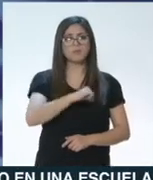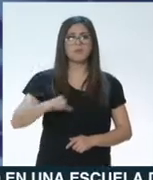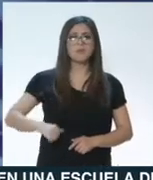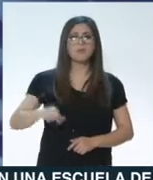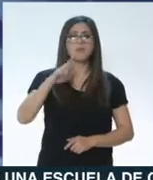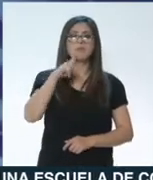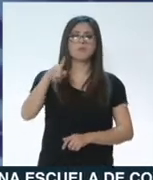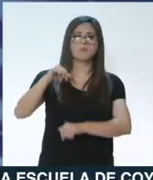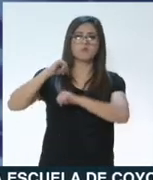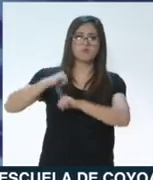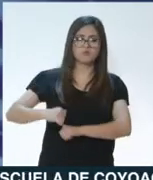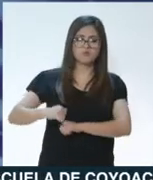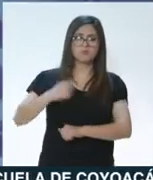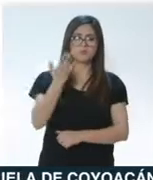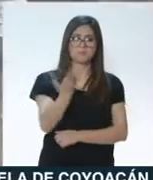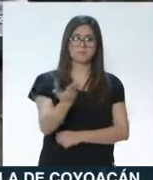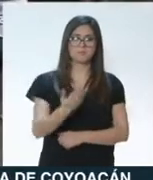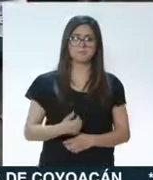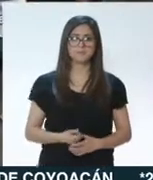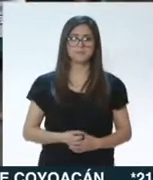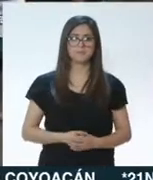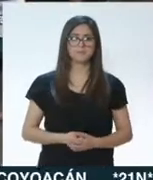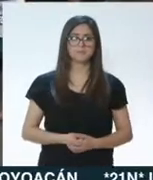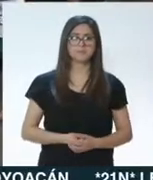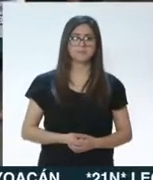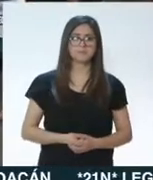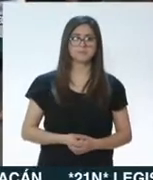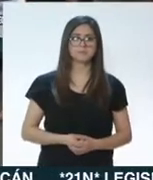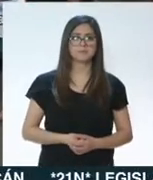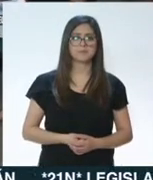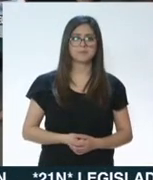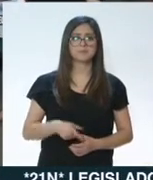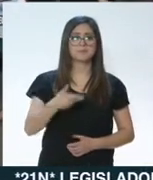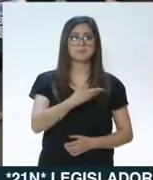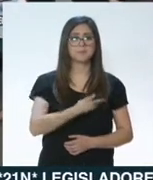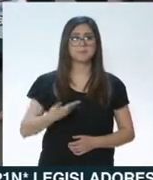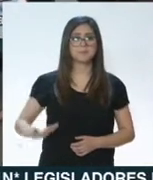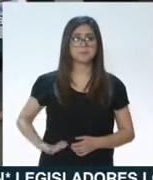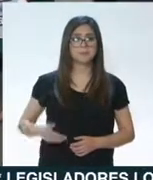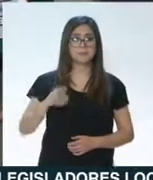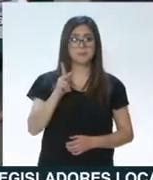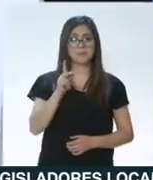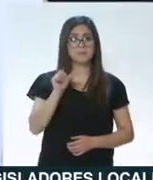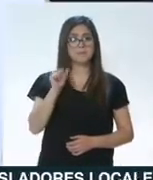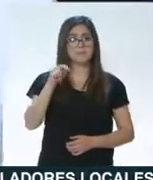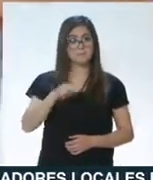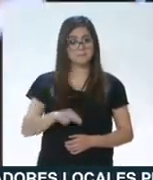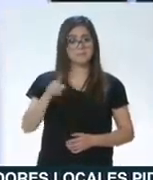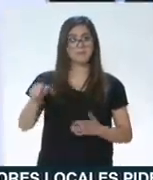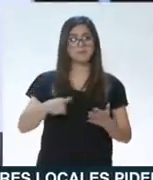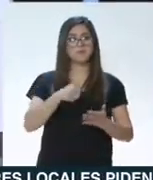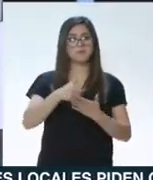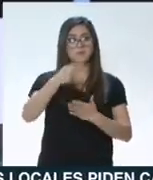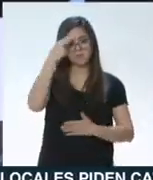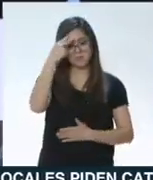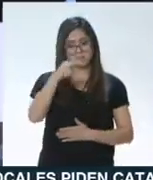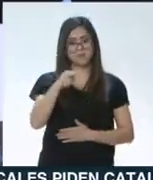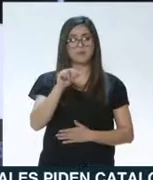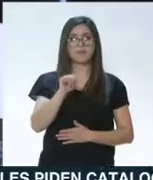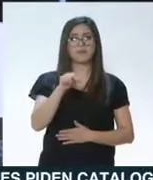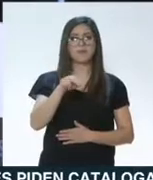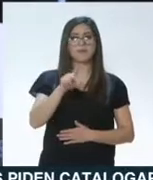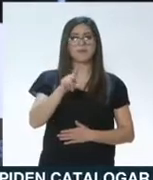en la capital. Estos son los detalles. El presidente del Partido Acción Nacional en la Ciudad de México, Andrés Atay de